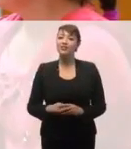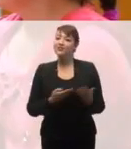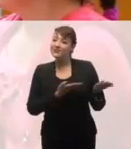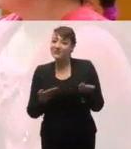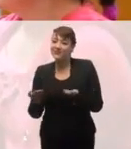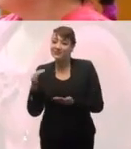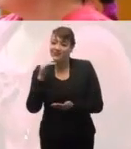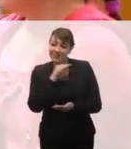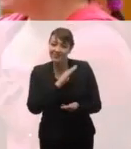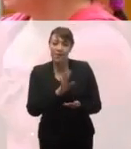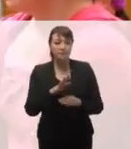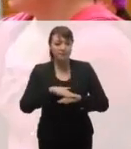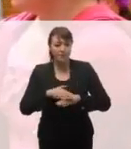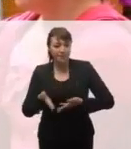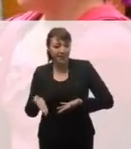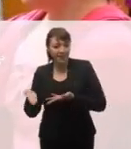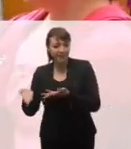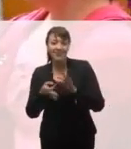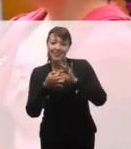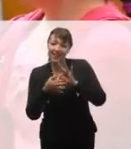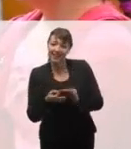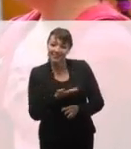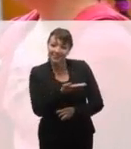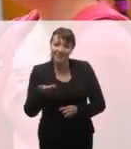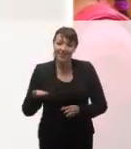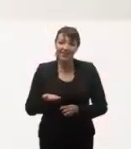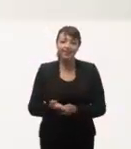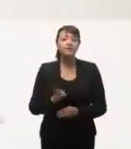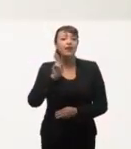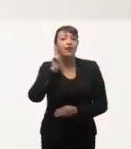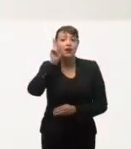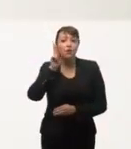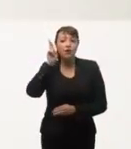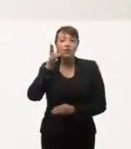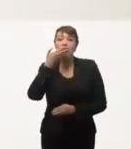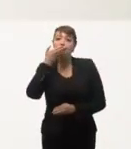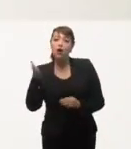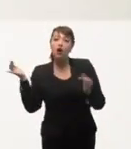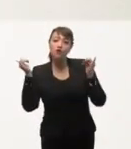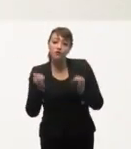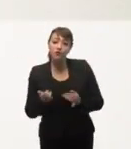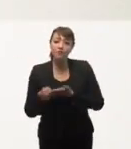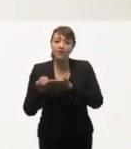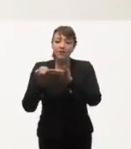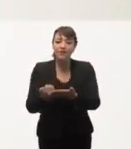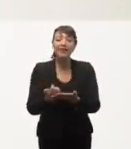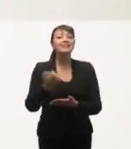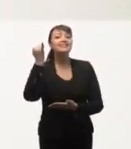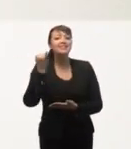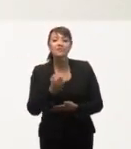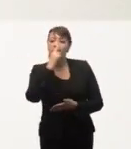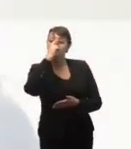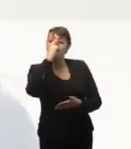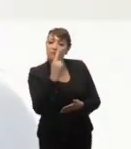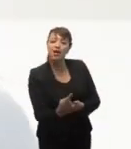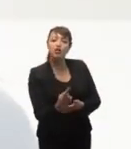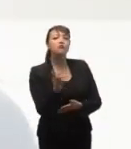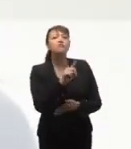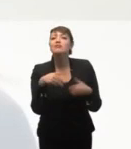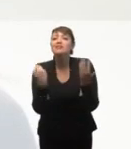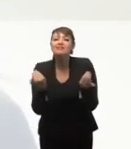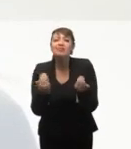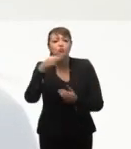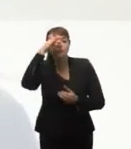se los traigo enseguida permiso gracias a usted Recuerda la mejor forma de ayudar es siempre el respeto